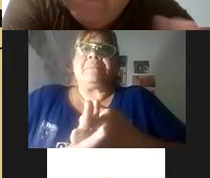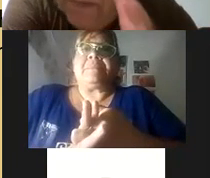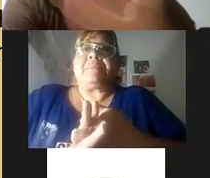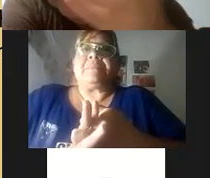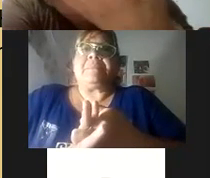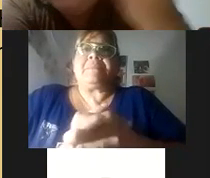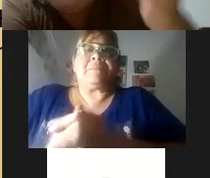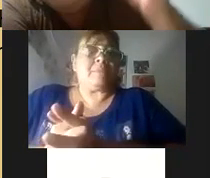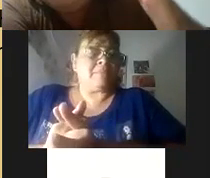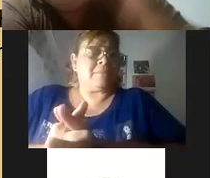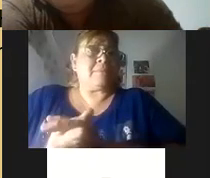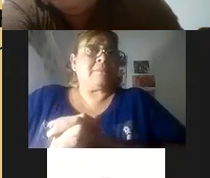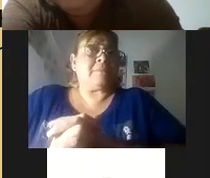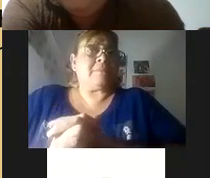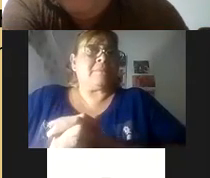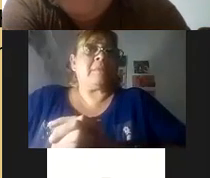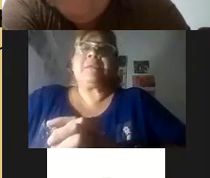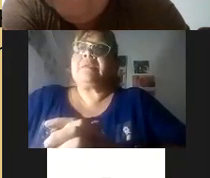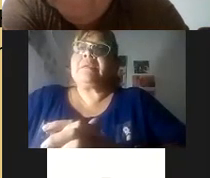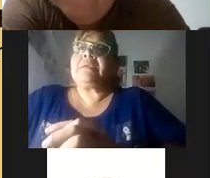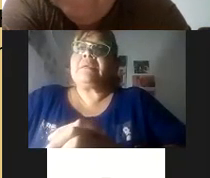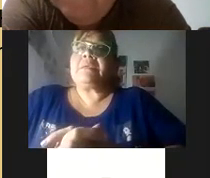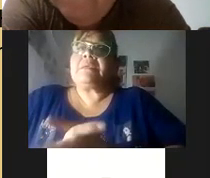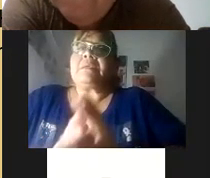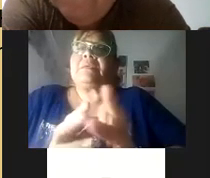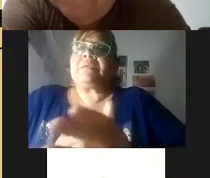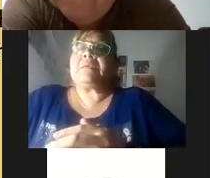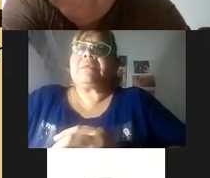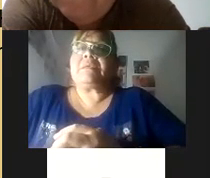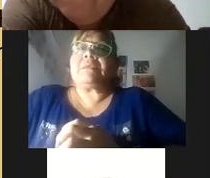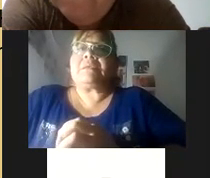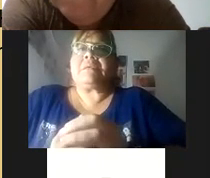Que por ese lado, ¿qué te parece que puede haber?